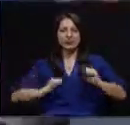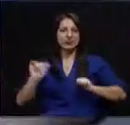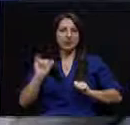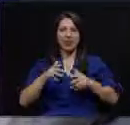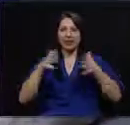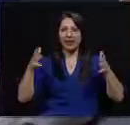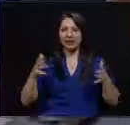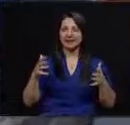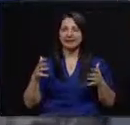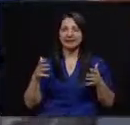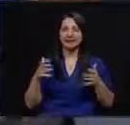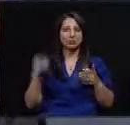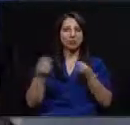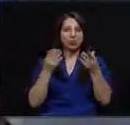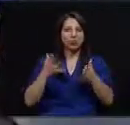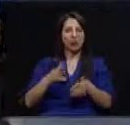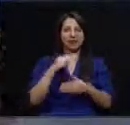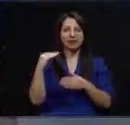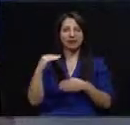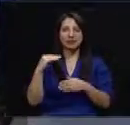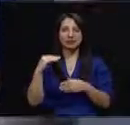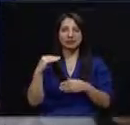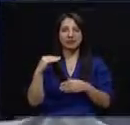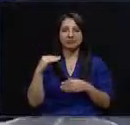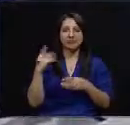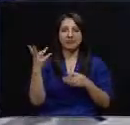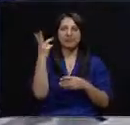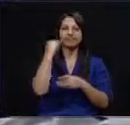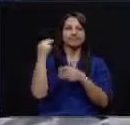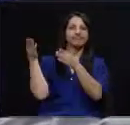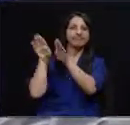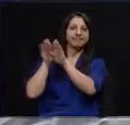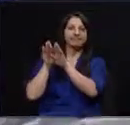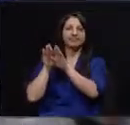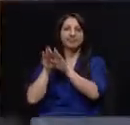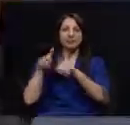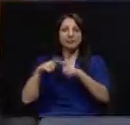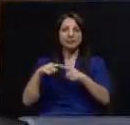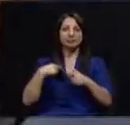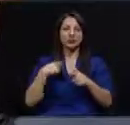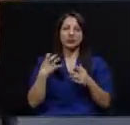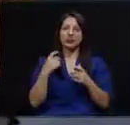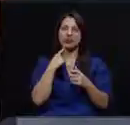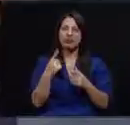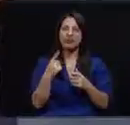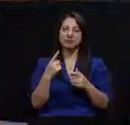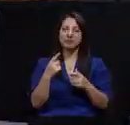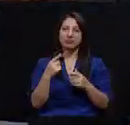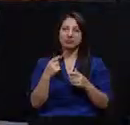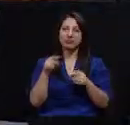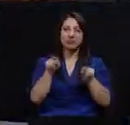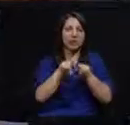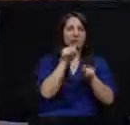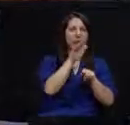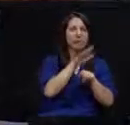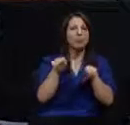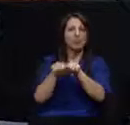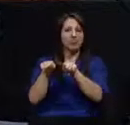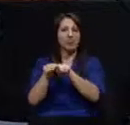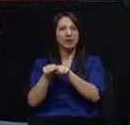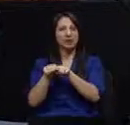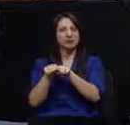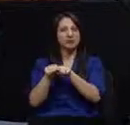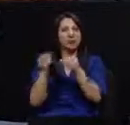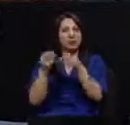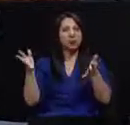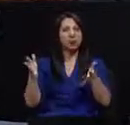lo hacen grandes, digamos, productoras, y nos cerraron las puertas. Entonces, nada más para, no solamente es del sector privado, también es del